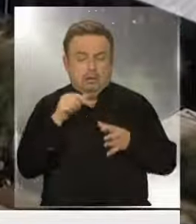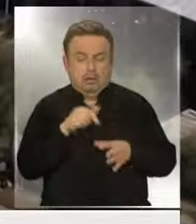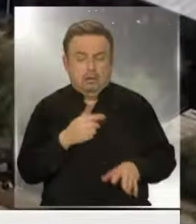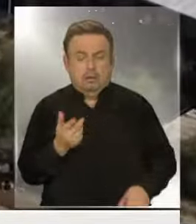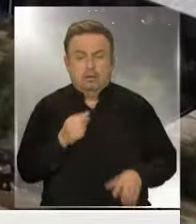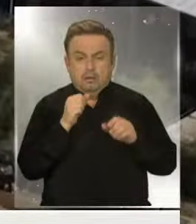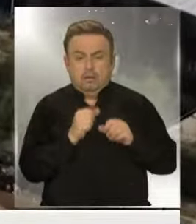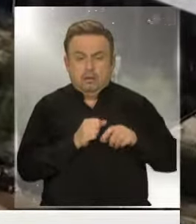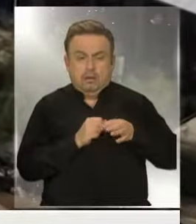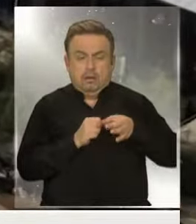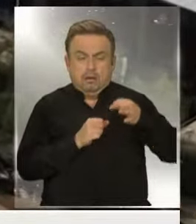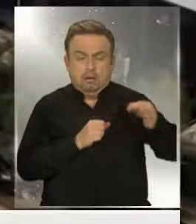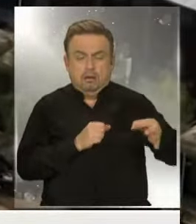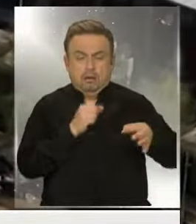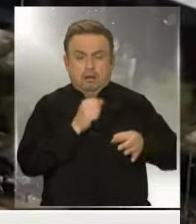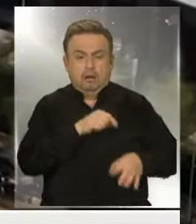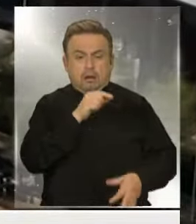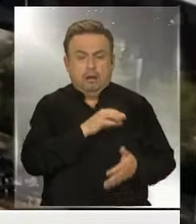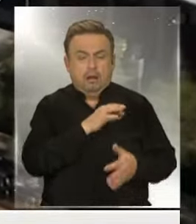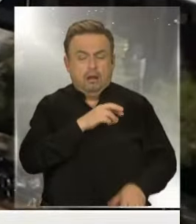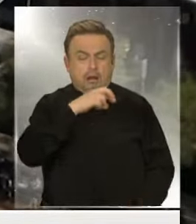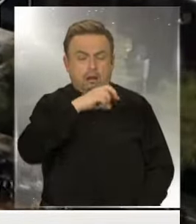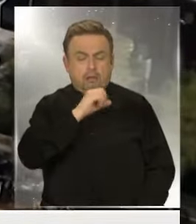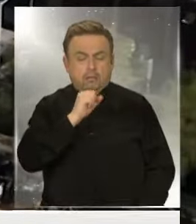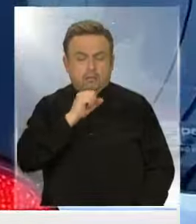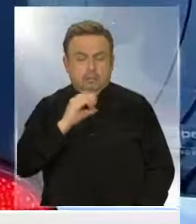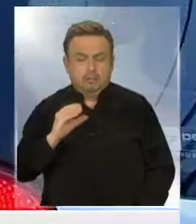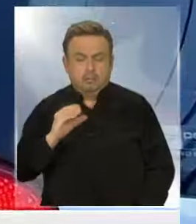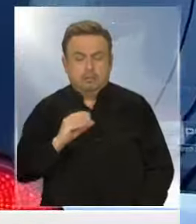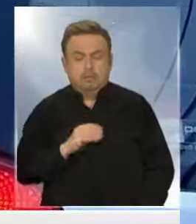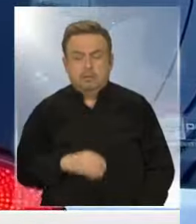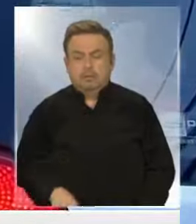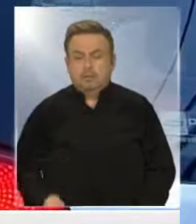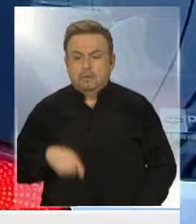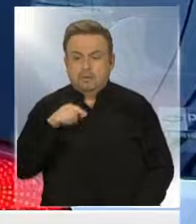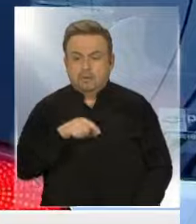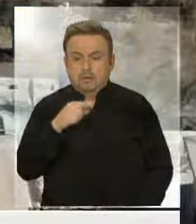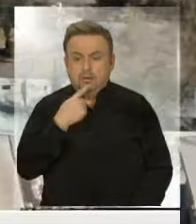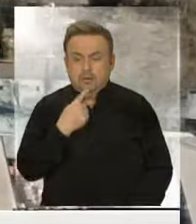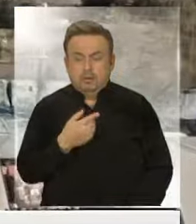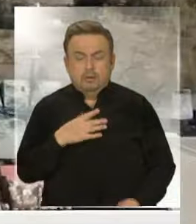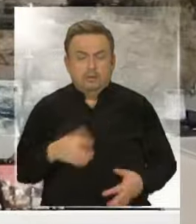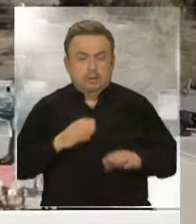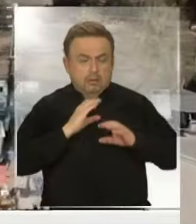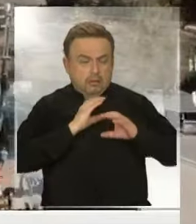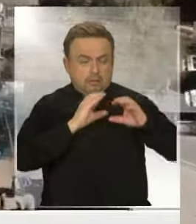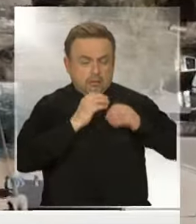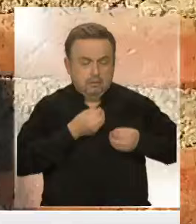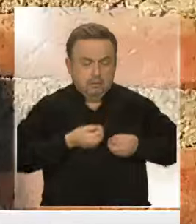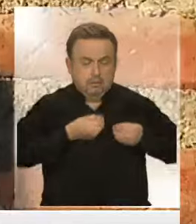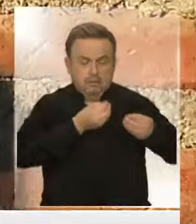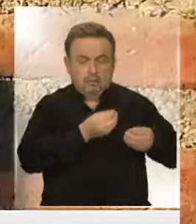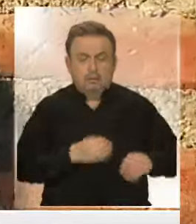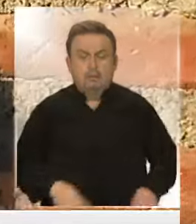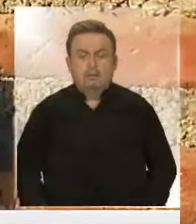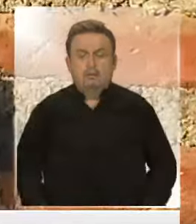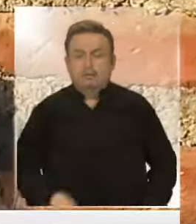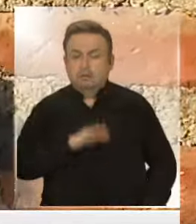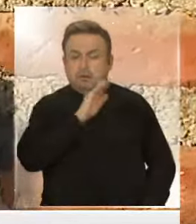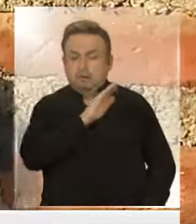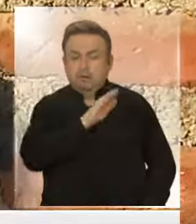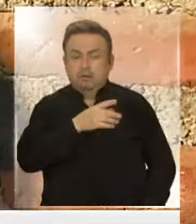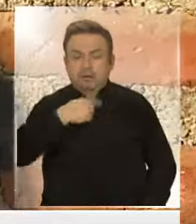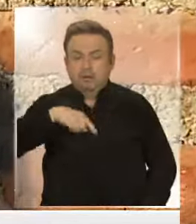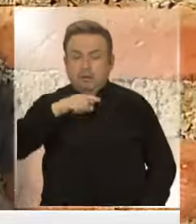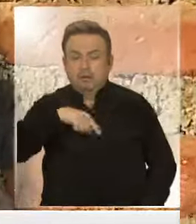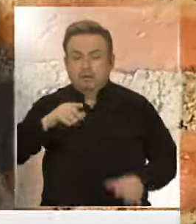cuando en la comuna de Pedro Aguirre Cerda se entraba en cuarentena. Solancho Morales se lo comunicaba al líder. Oye, ¿sabes lo que pasa? Nos